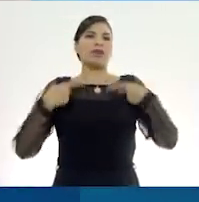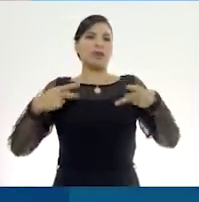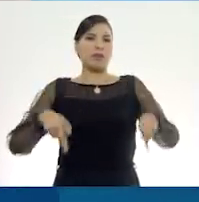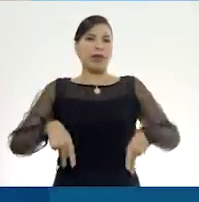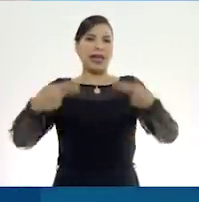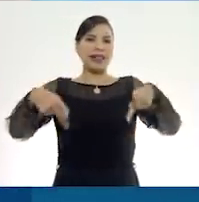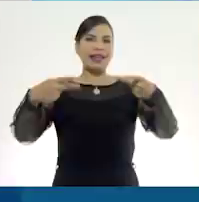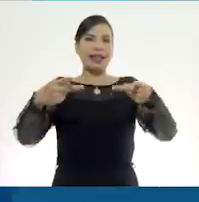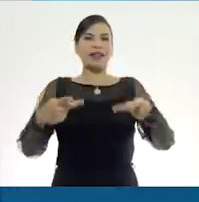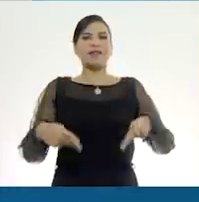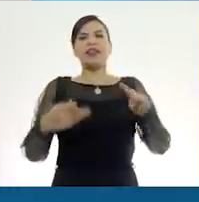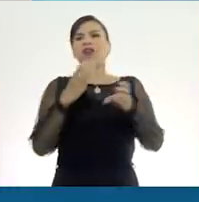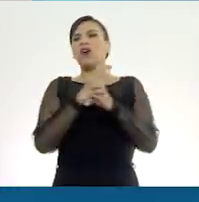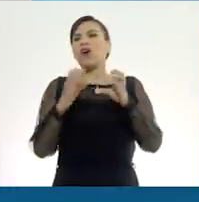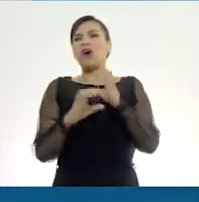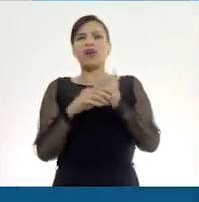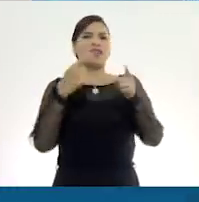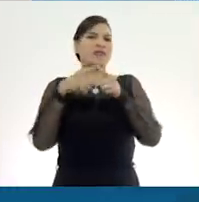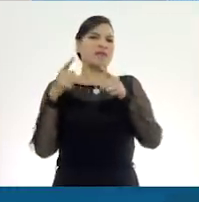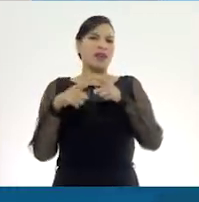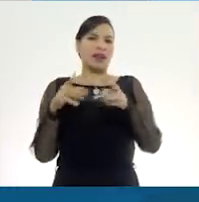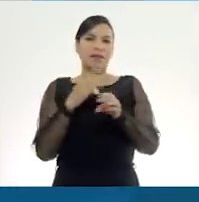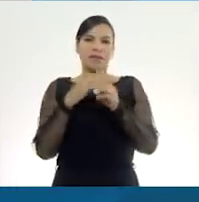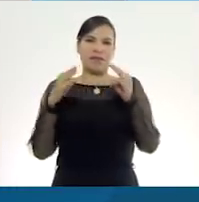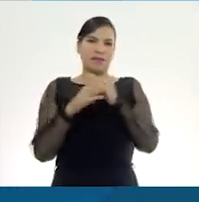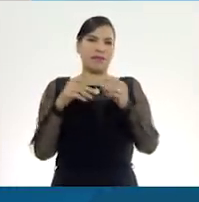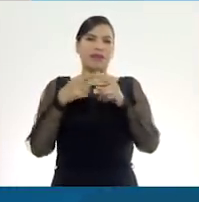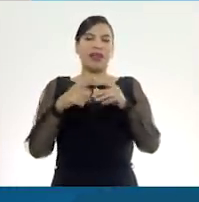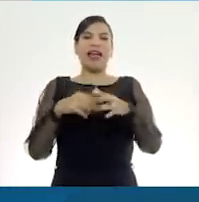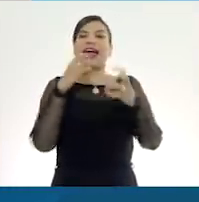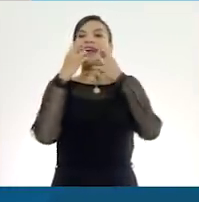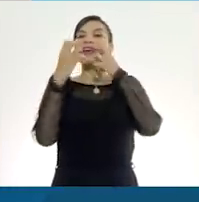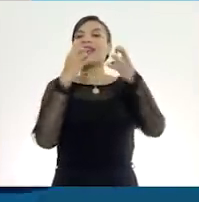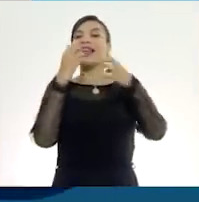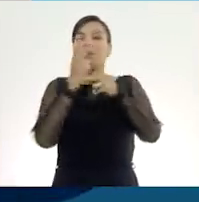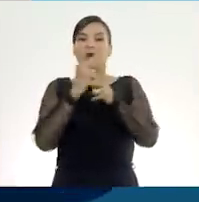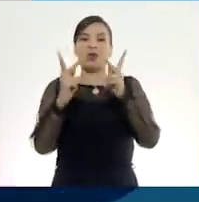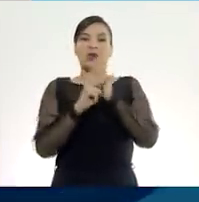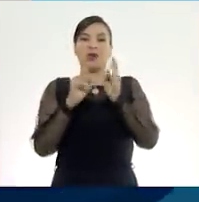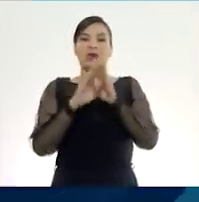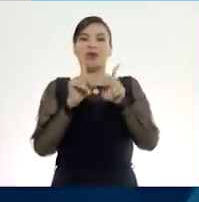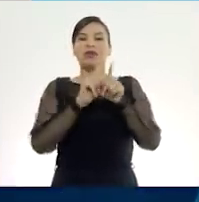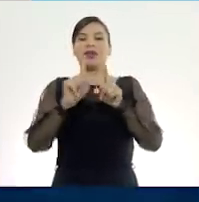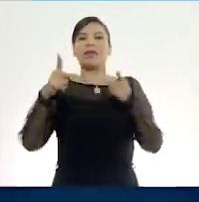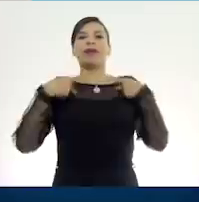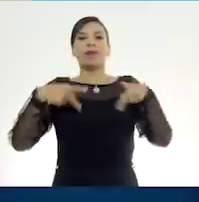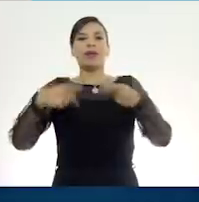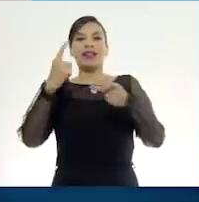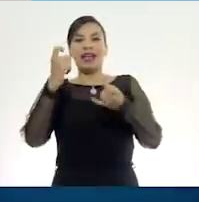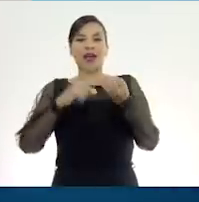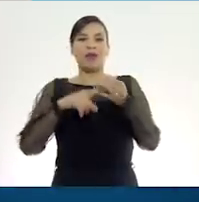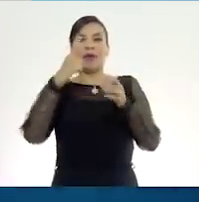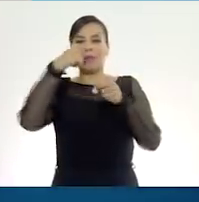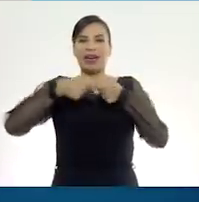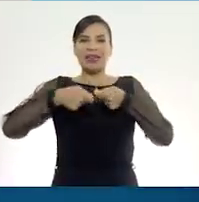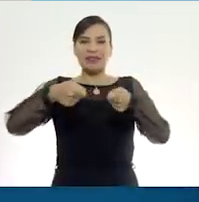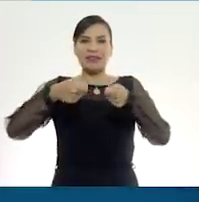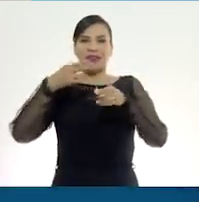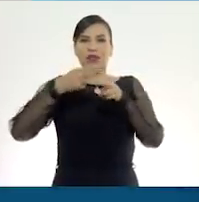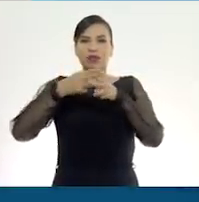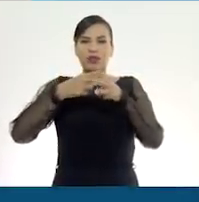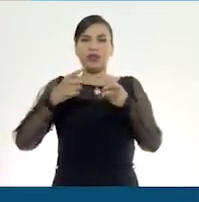vendedores que vendían todo tipo de mercancías y que anunciaban a gritos sus productos. Pasaba el aguador, el afilador,